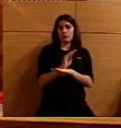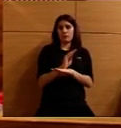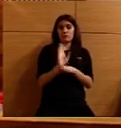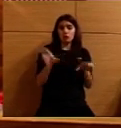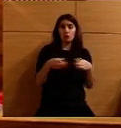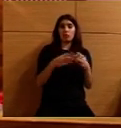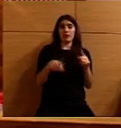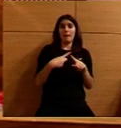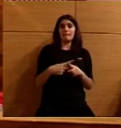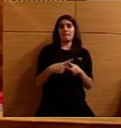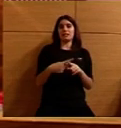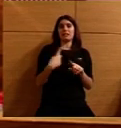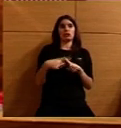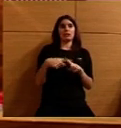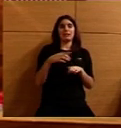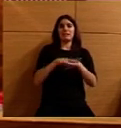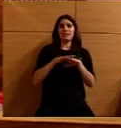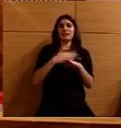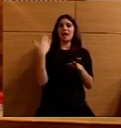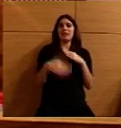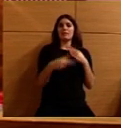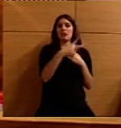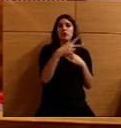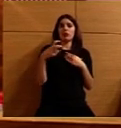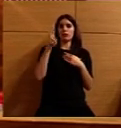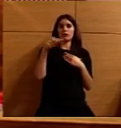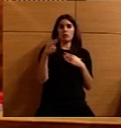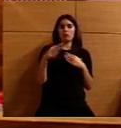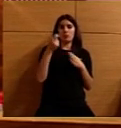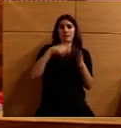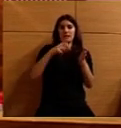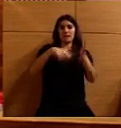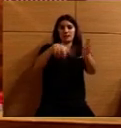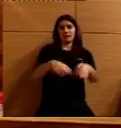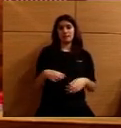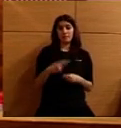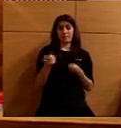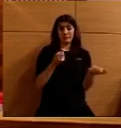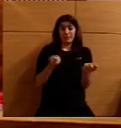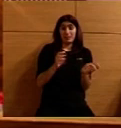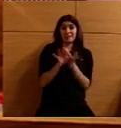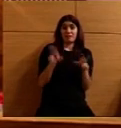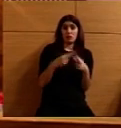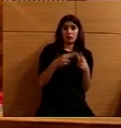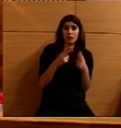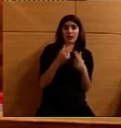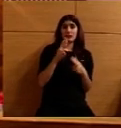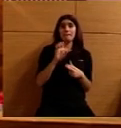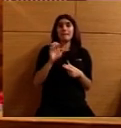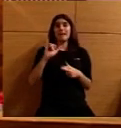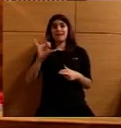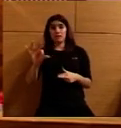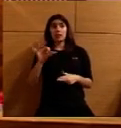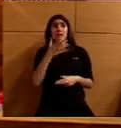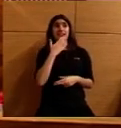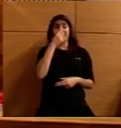comunidad y suministros básicos, con un límite de 200 euros al mes. Coordinado por servicios sociales a través de las PEIs, que si